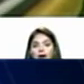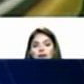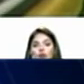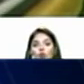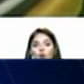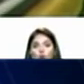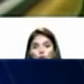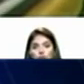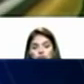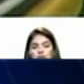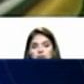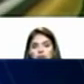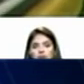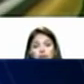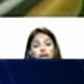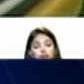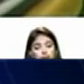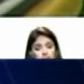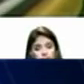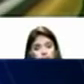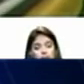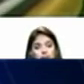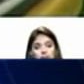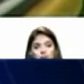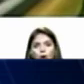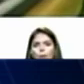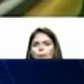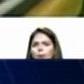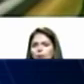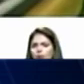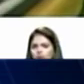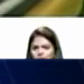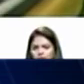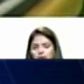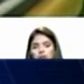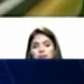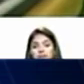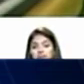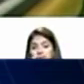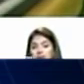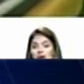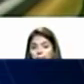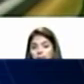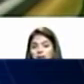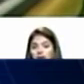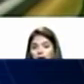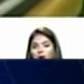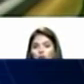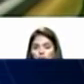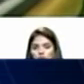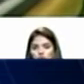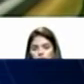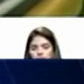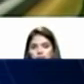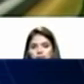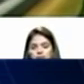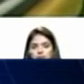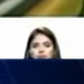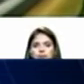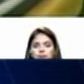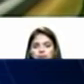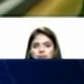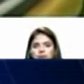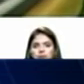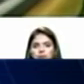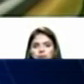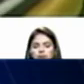11, que es muy importante, porque comprende las atribuciones de esta comisión. En su